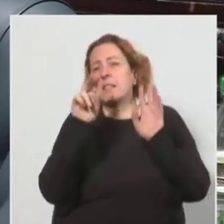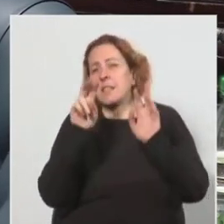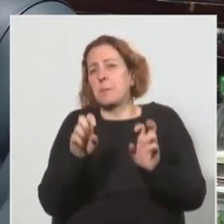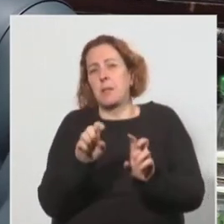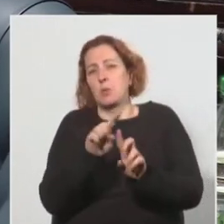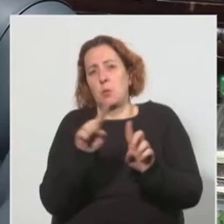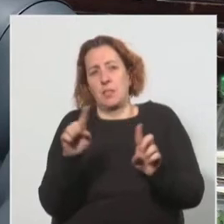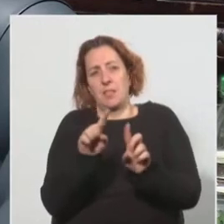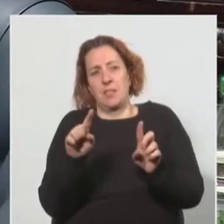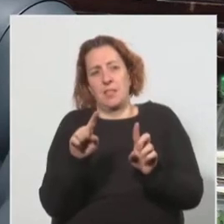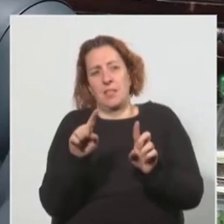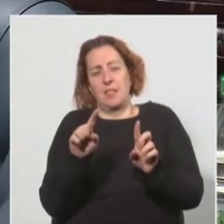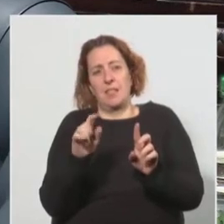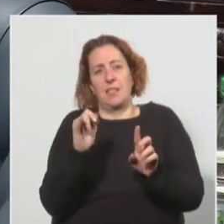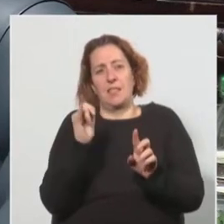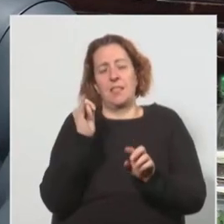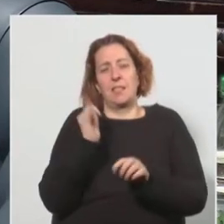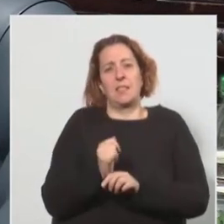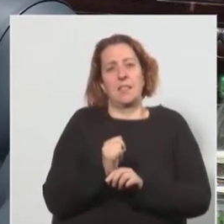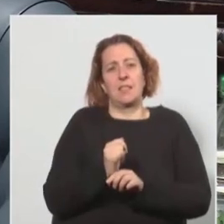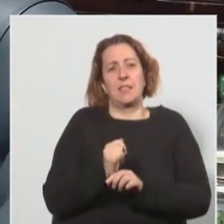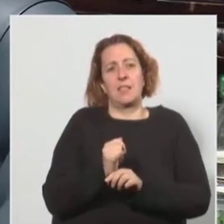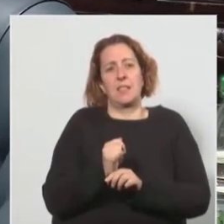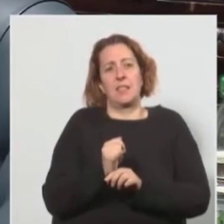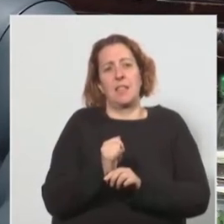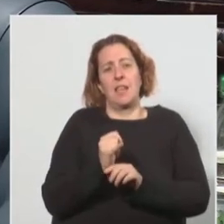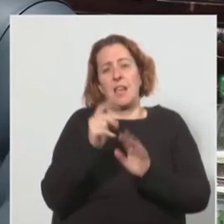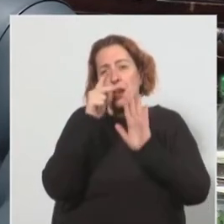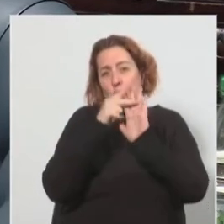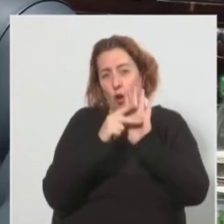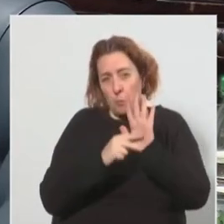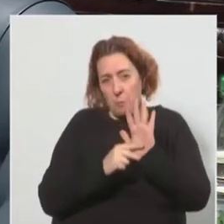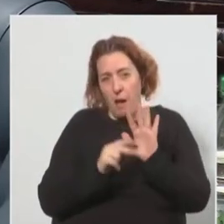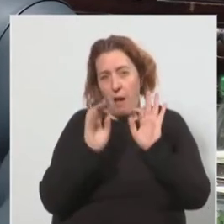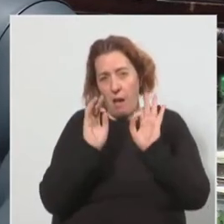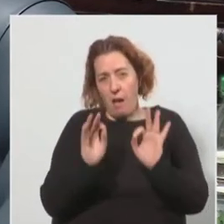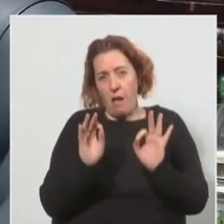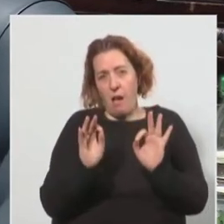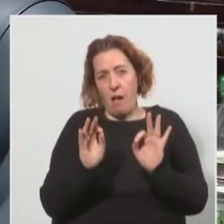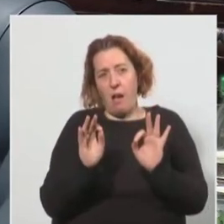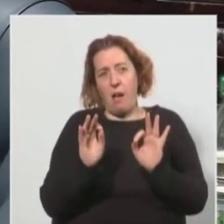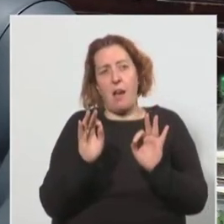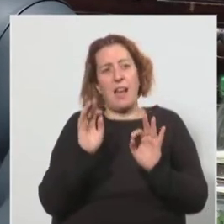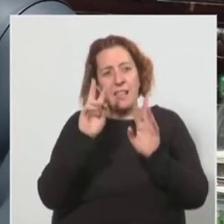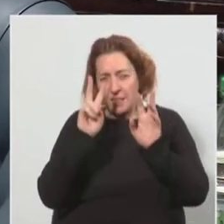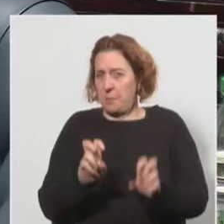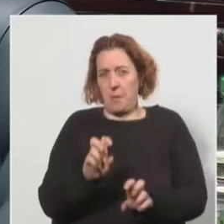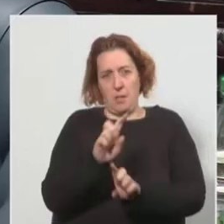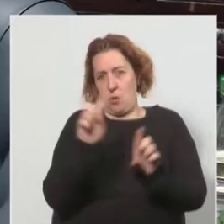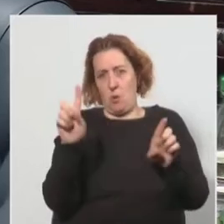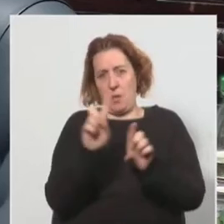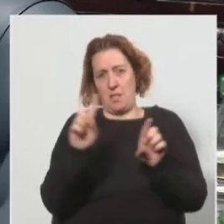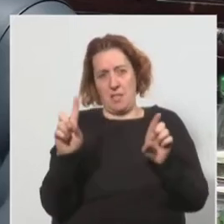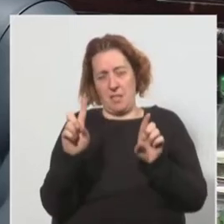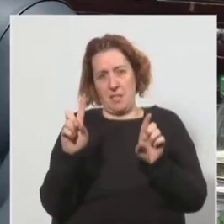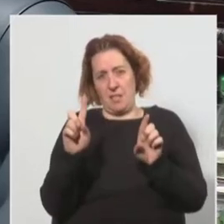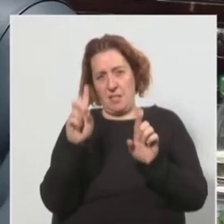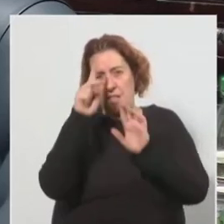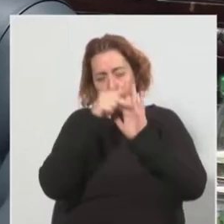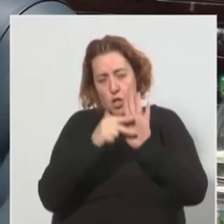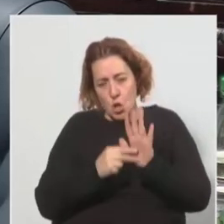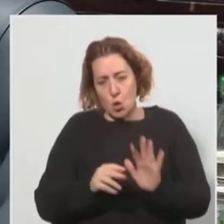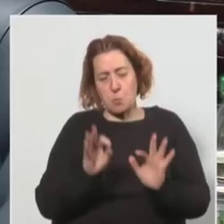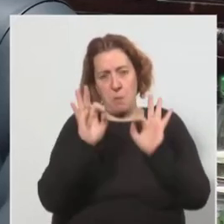no es el alcance del marco legal, reitero, el punto no es el alcance